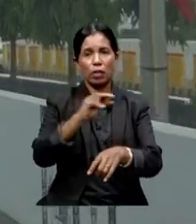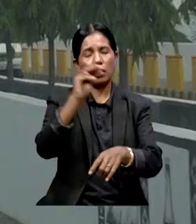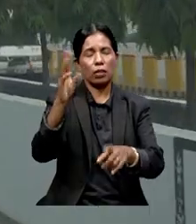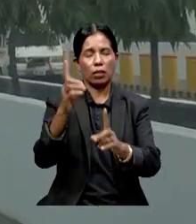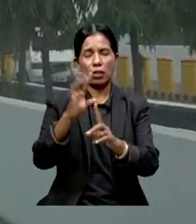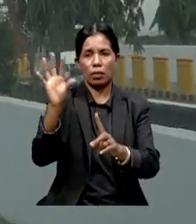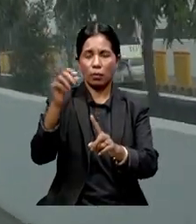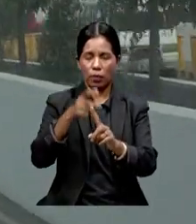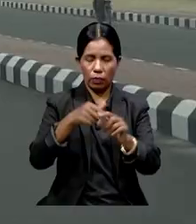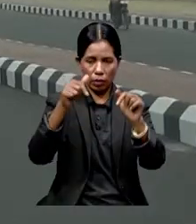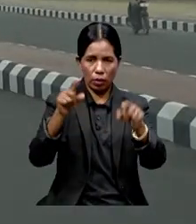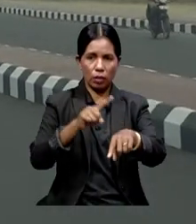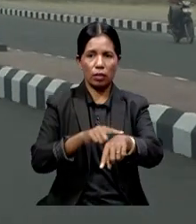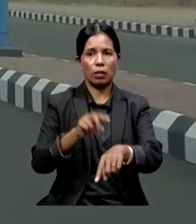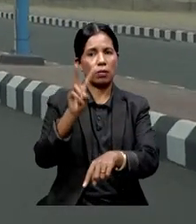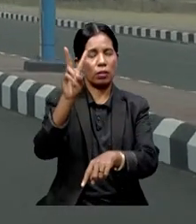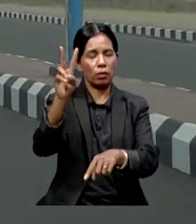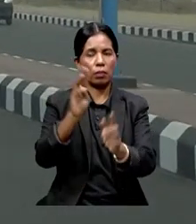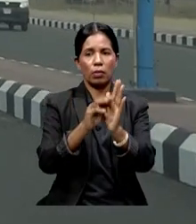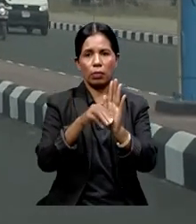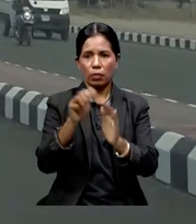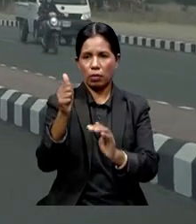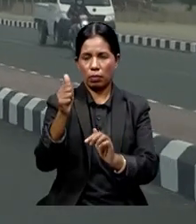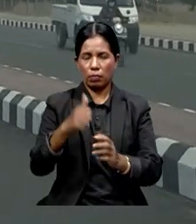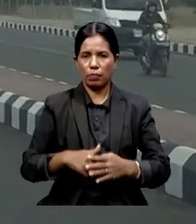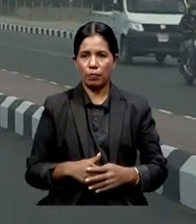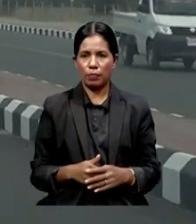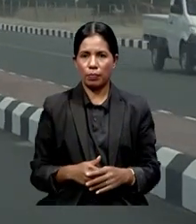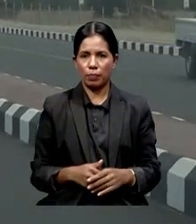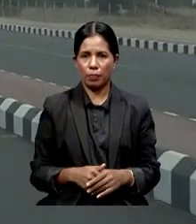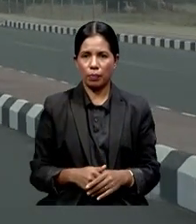siya fulang ne, tukurua liu minuto sanulong. Lamberto da Silva, David Gonçalves, Ziemen.